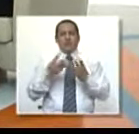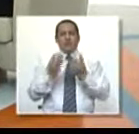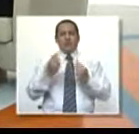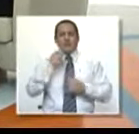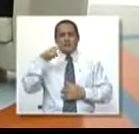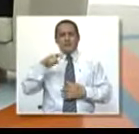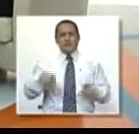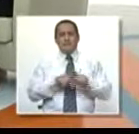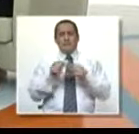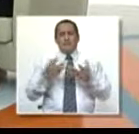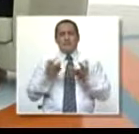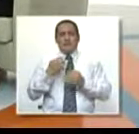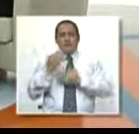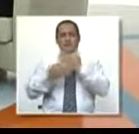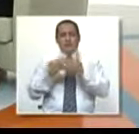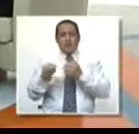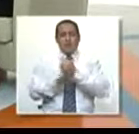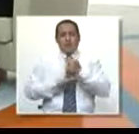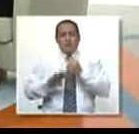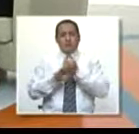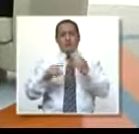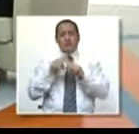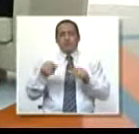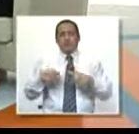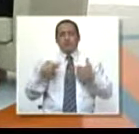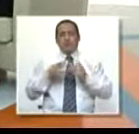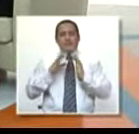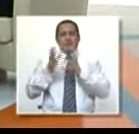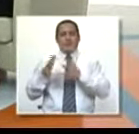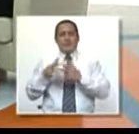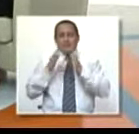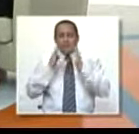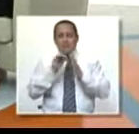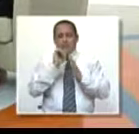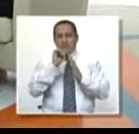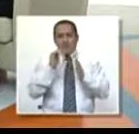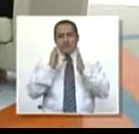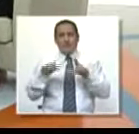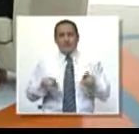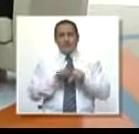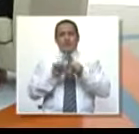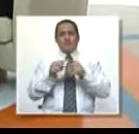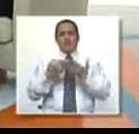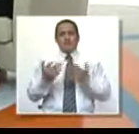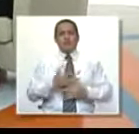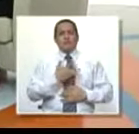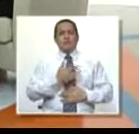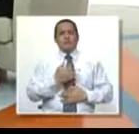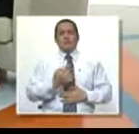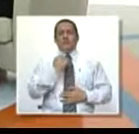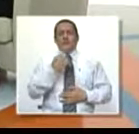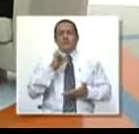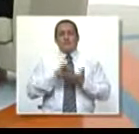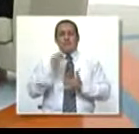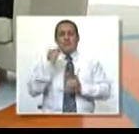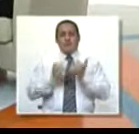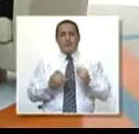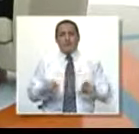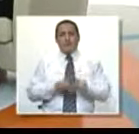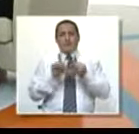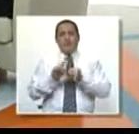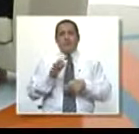necesidades se trata de cubrir lo básico pero no se puede dejar de desatender también el aspecto emocional que es lo que al fin y